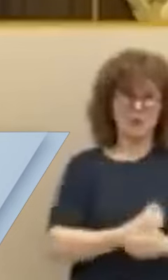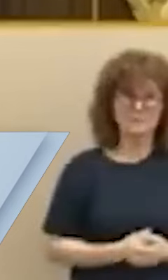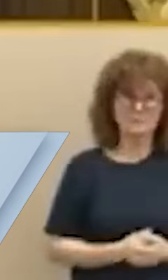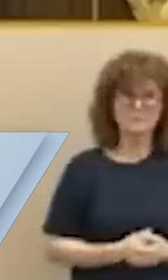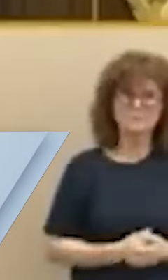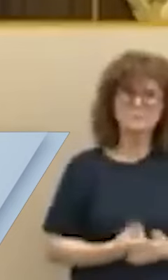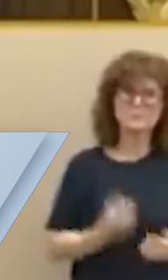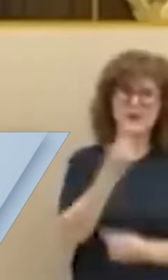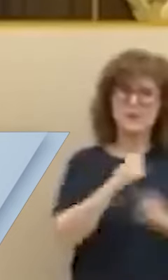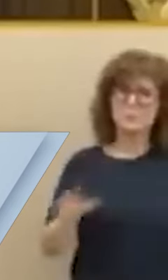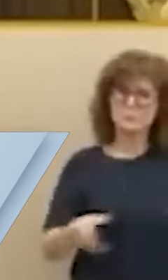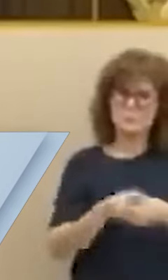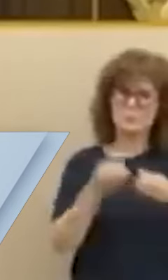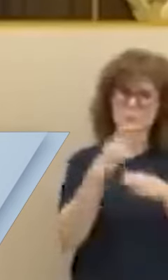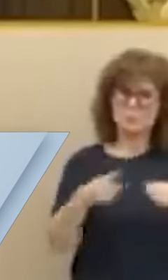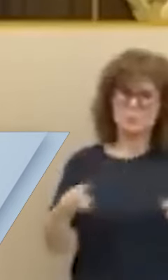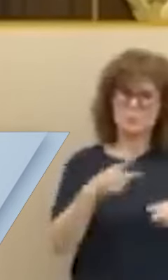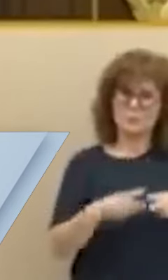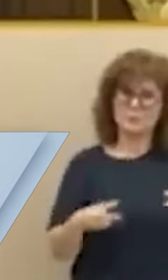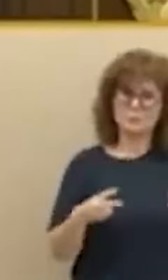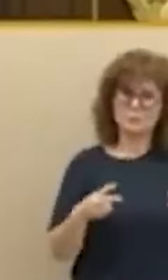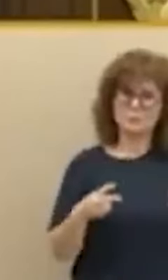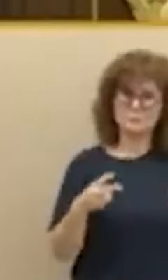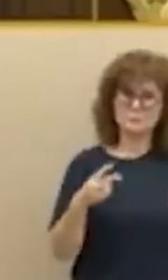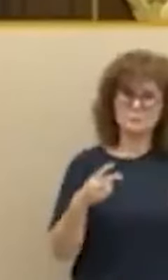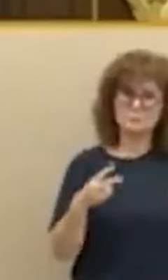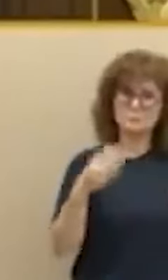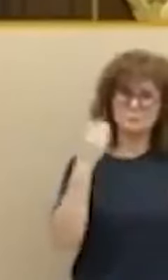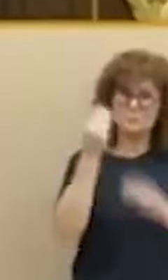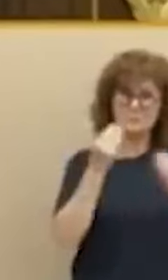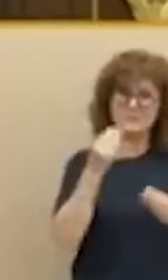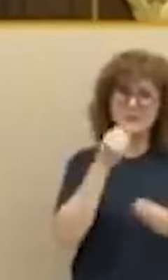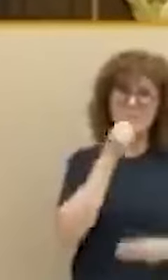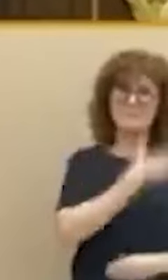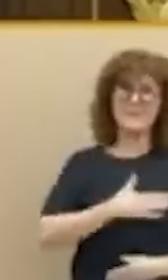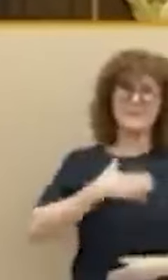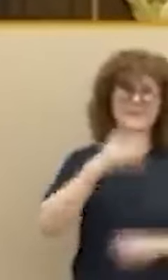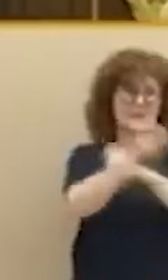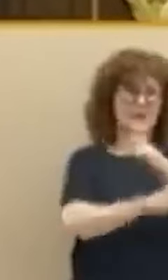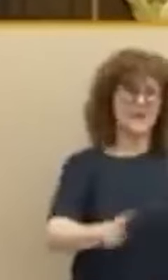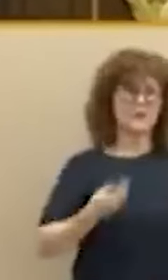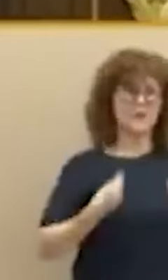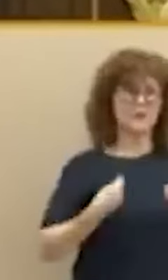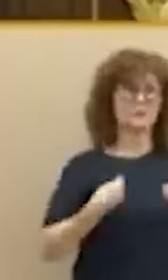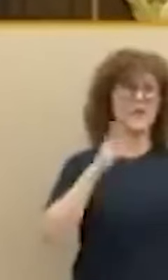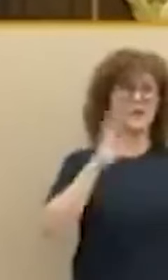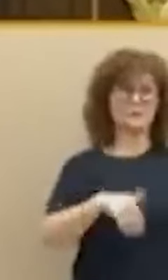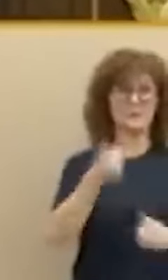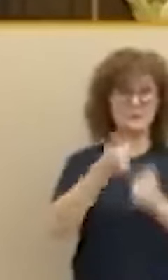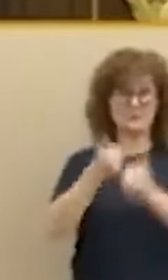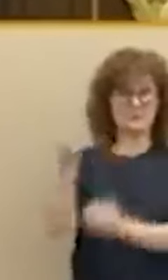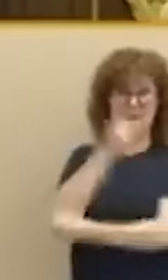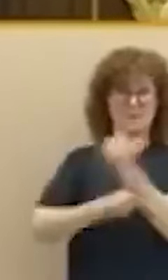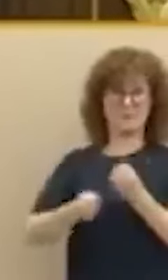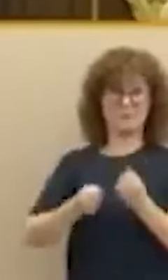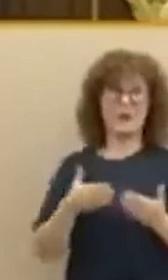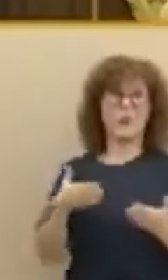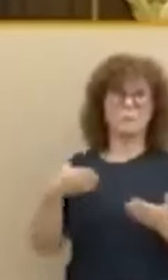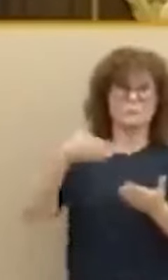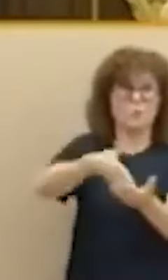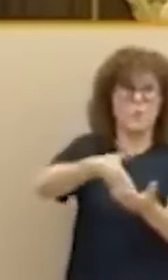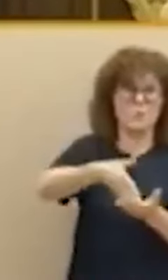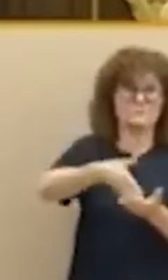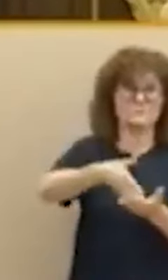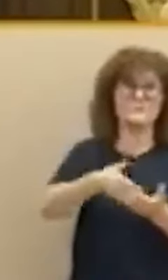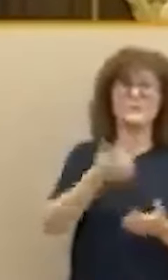que los ahorros de los ciudadanos deben ser movilizados hacia inversiones en sectores estratégicos como la inteligencia artificial y las